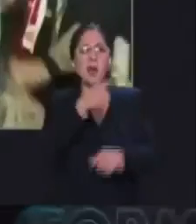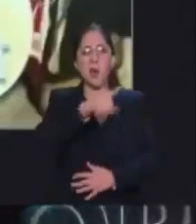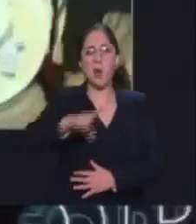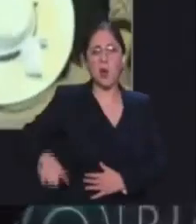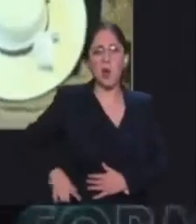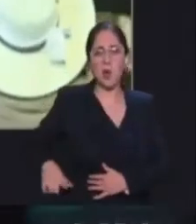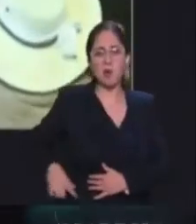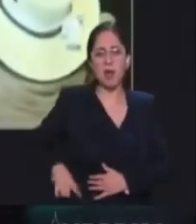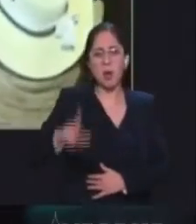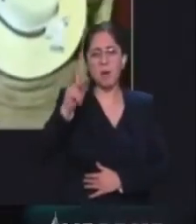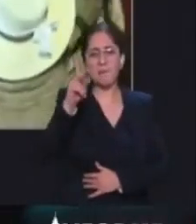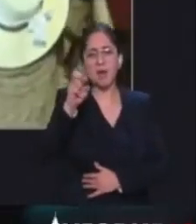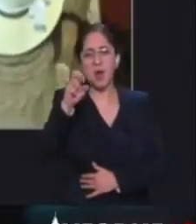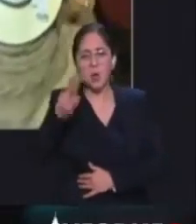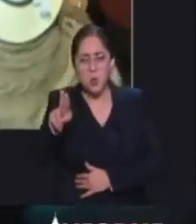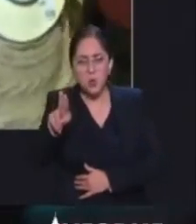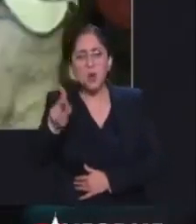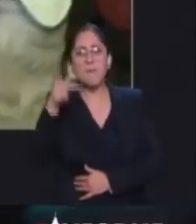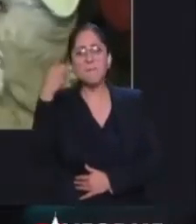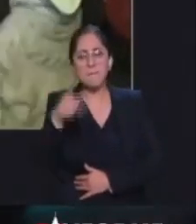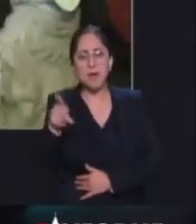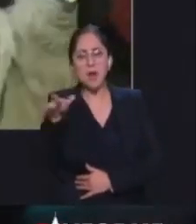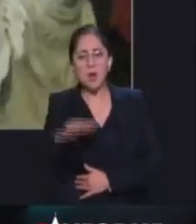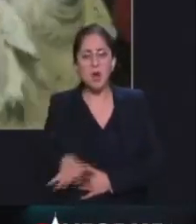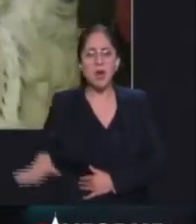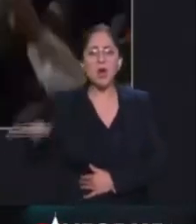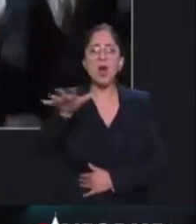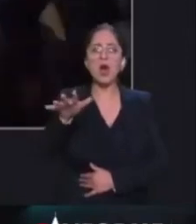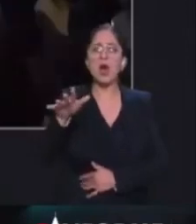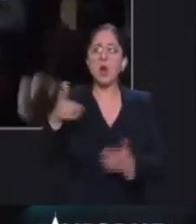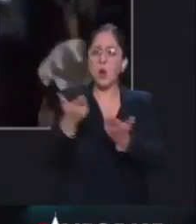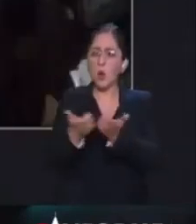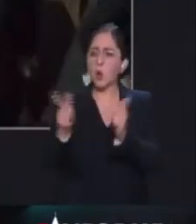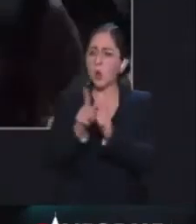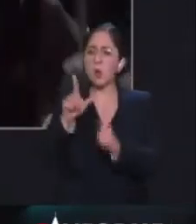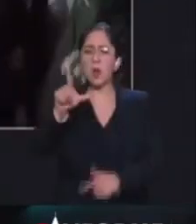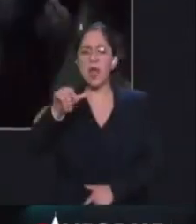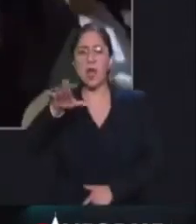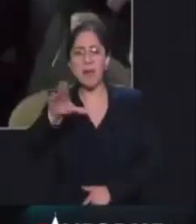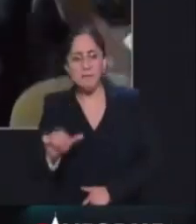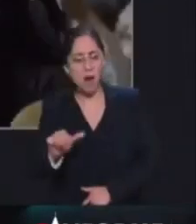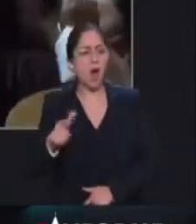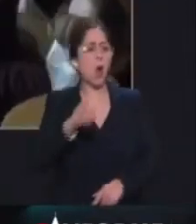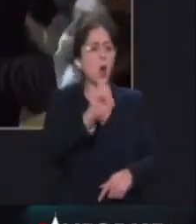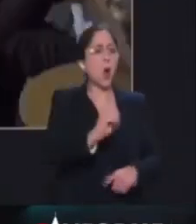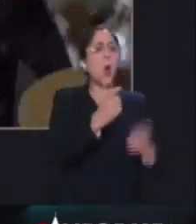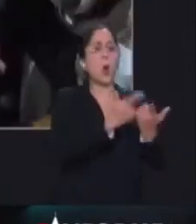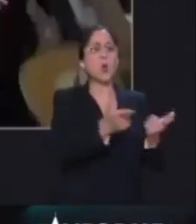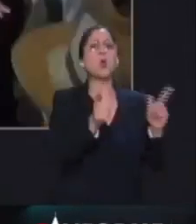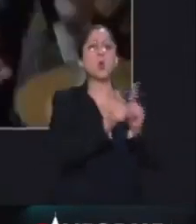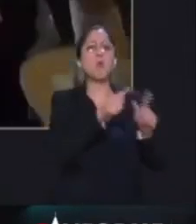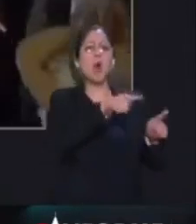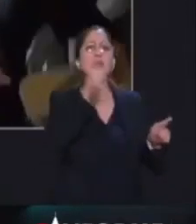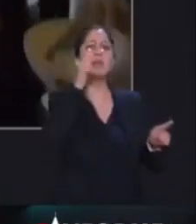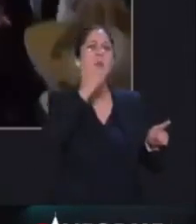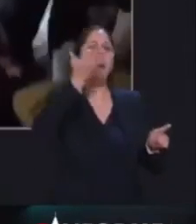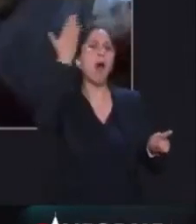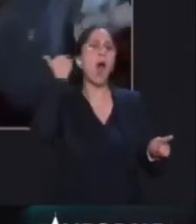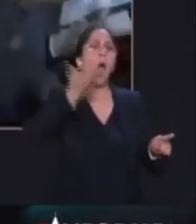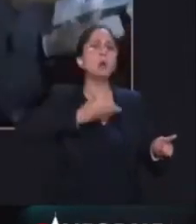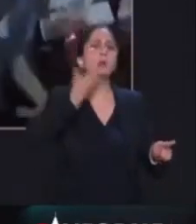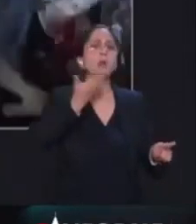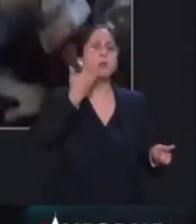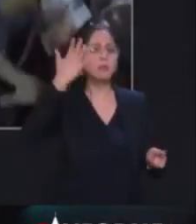Perú frente al Grupo de Lima, frente a los pulsos de poder que, por ejemplo, está